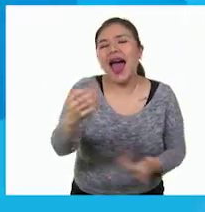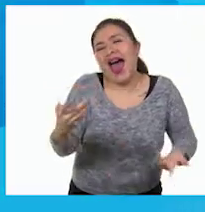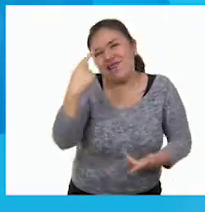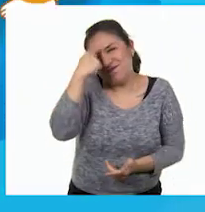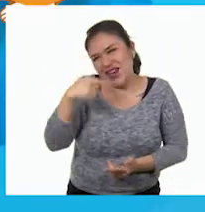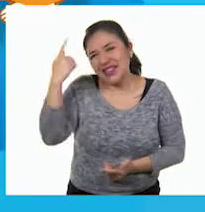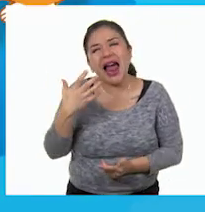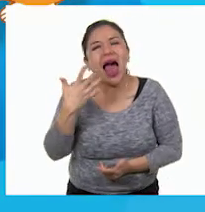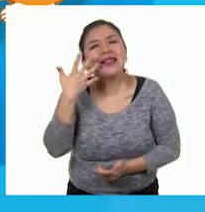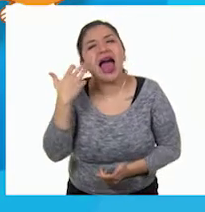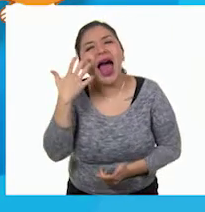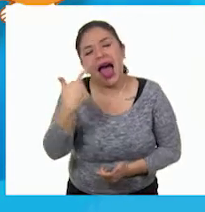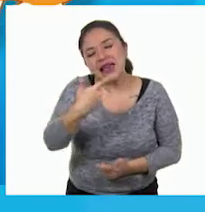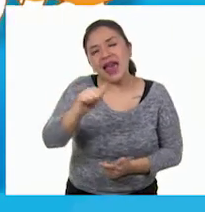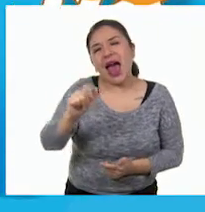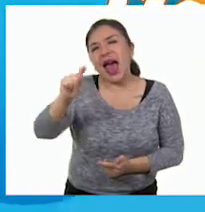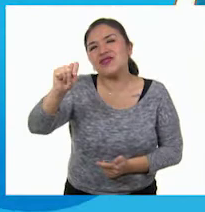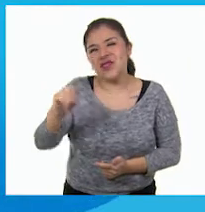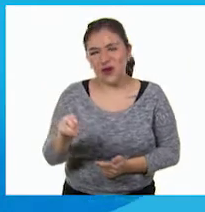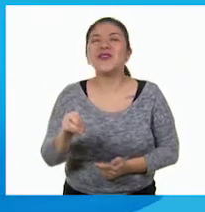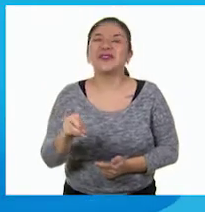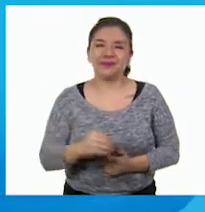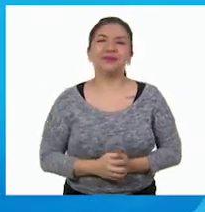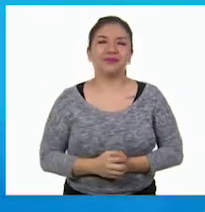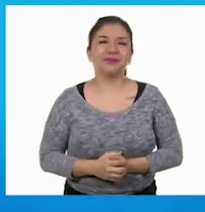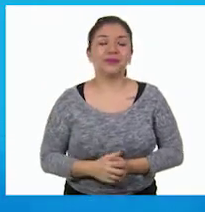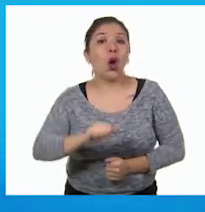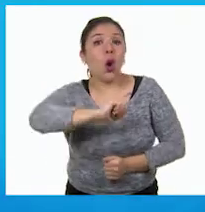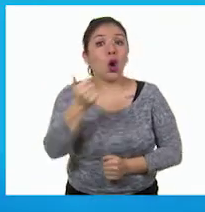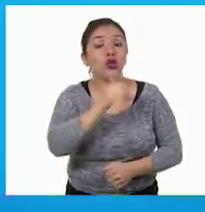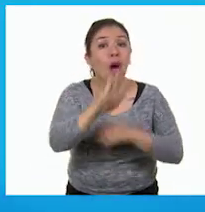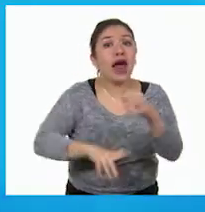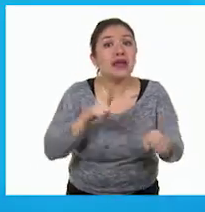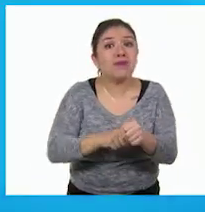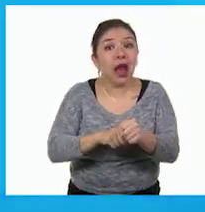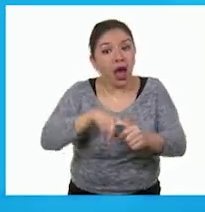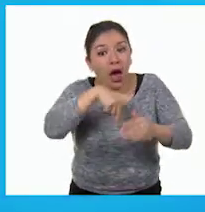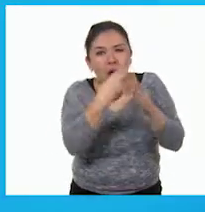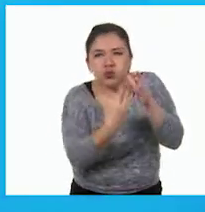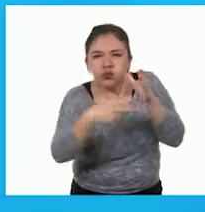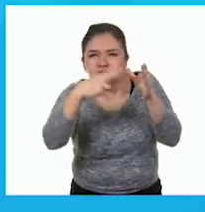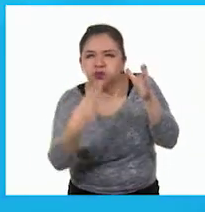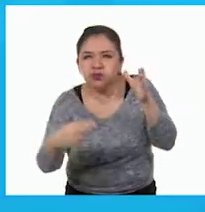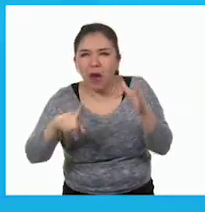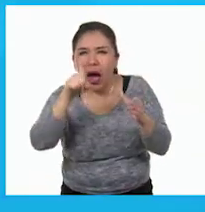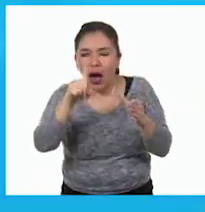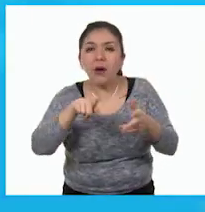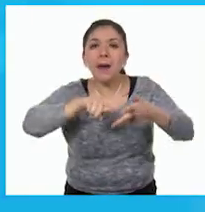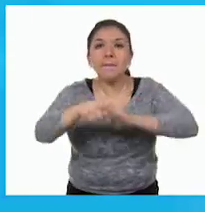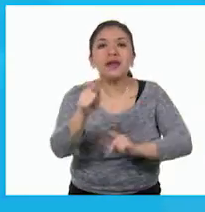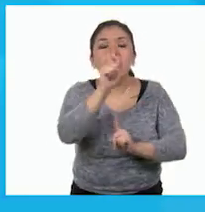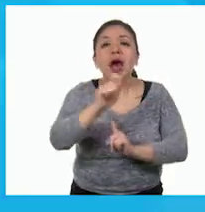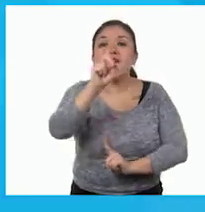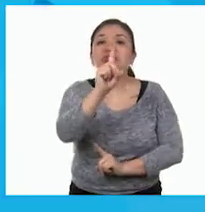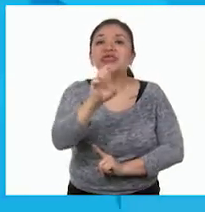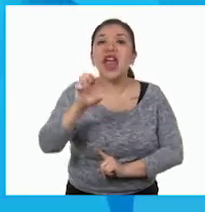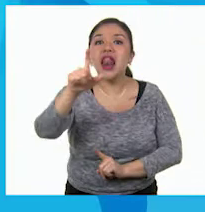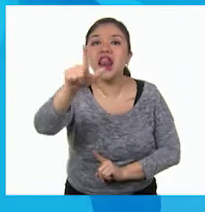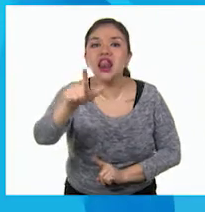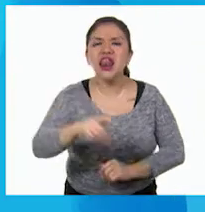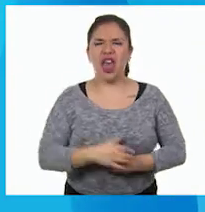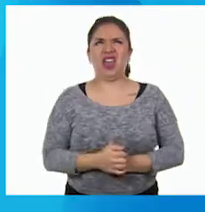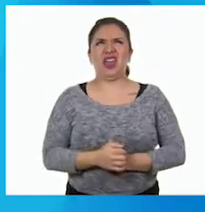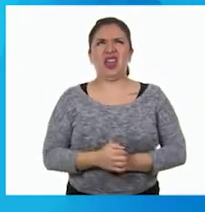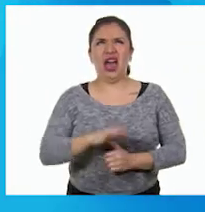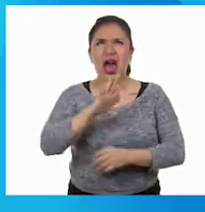gato. Gato, Mariana, muy bien. Es un animal que nada y empieza con del. Es un animal que